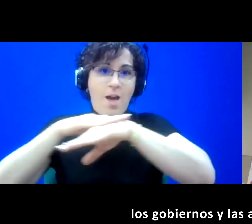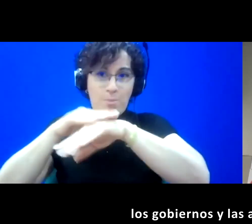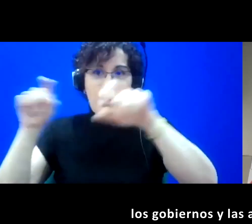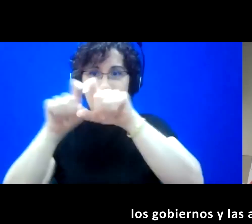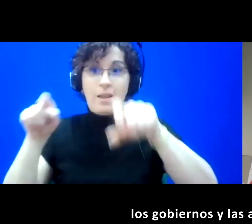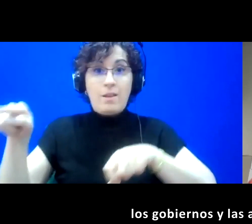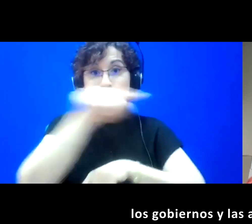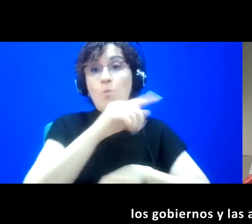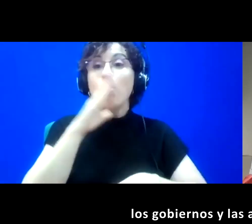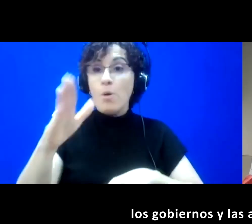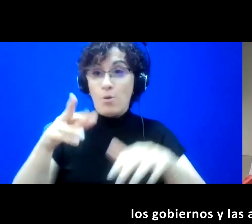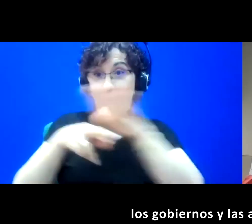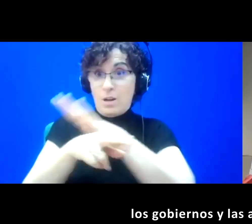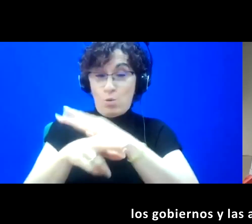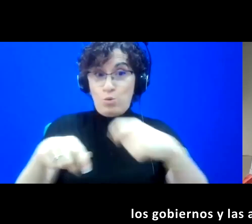ponen los recursos,